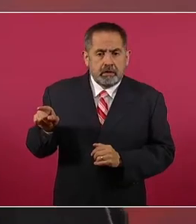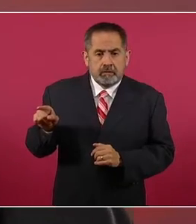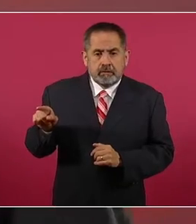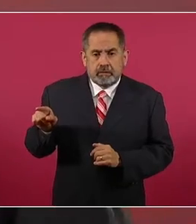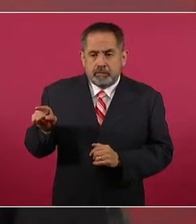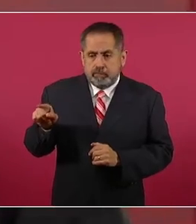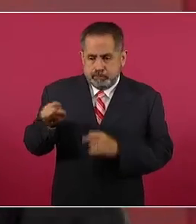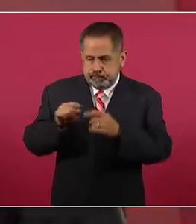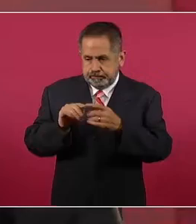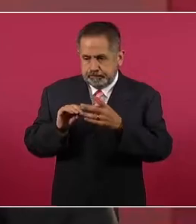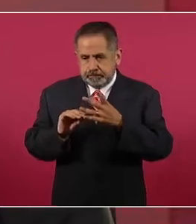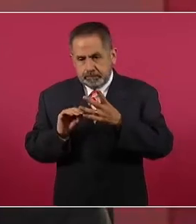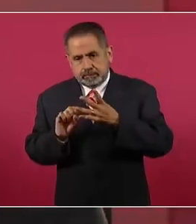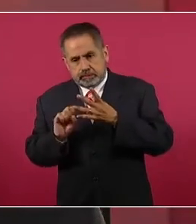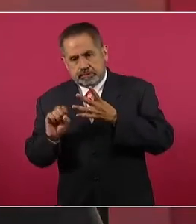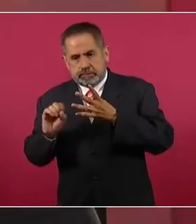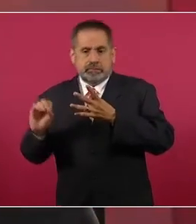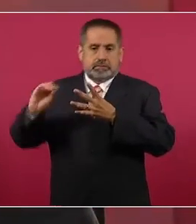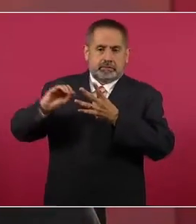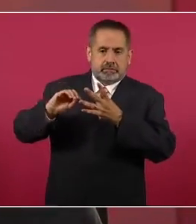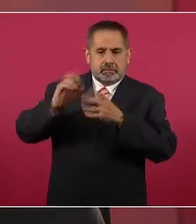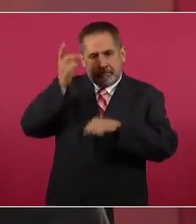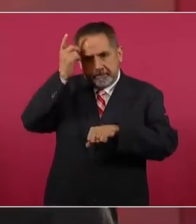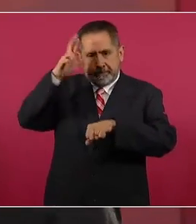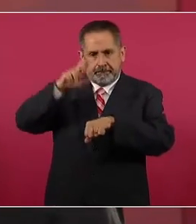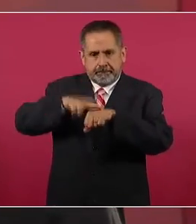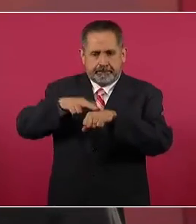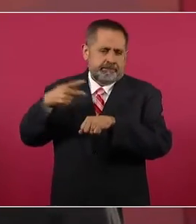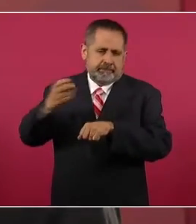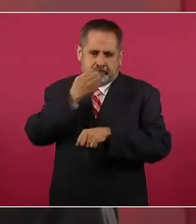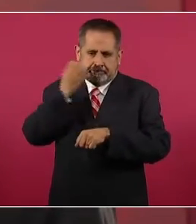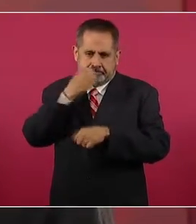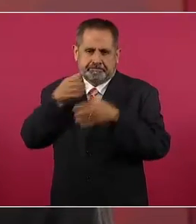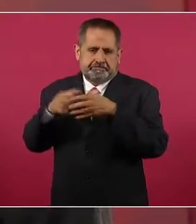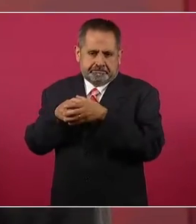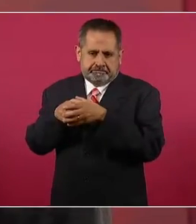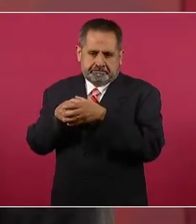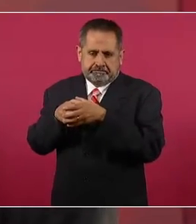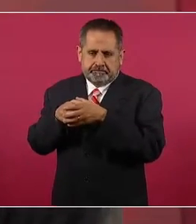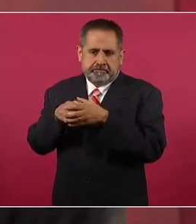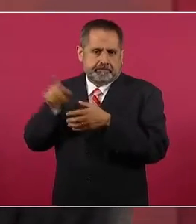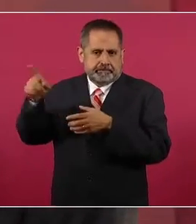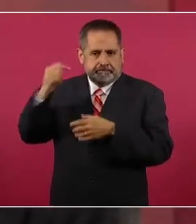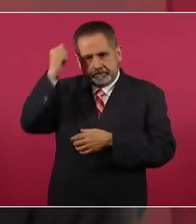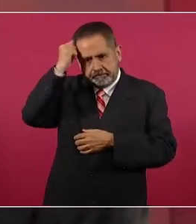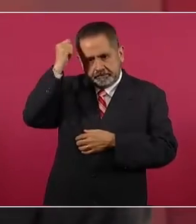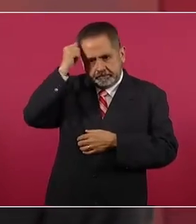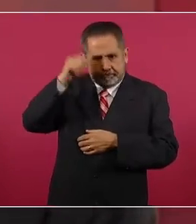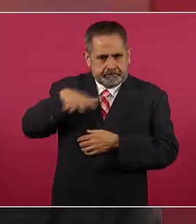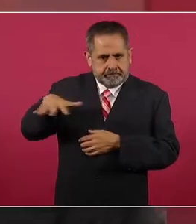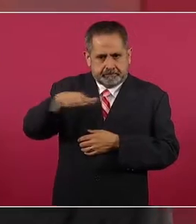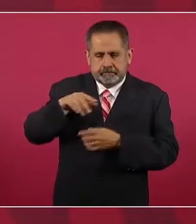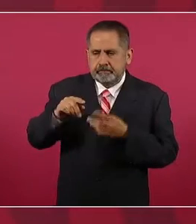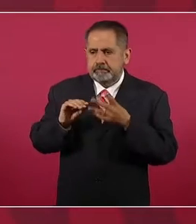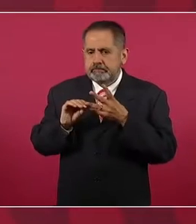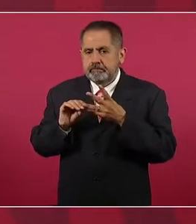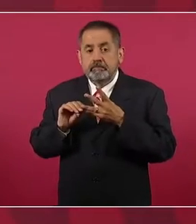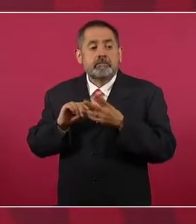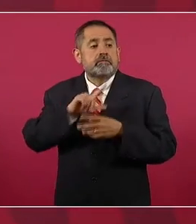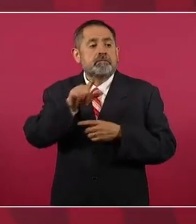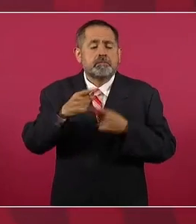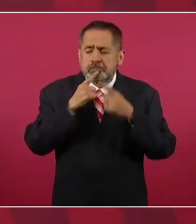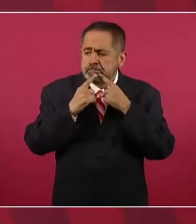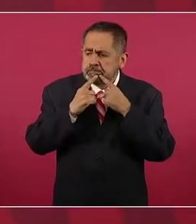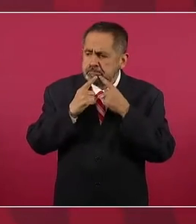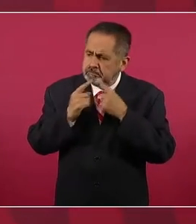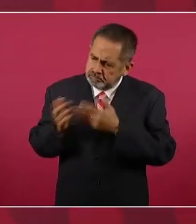llegó a ser directora de su escuela en Texcoco. Luego se le invitó